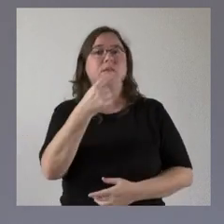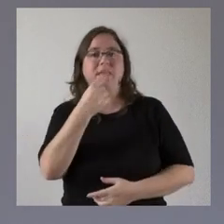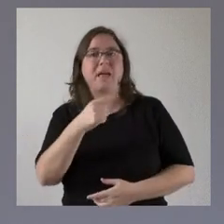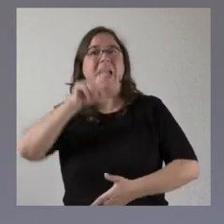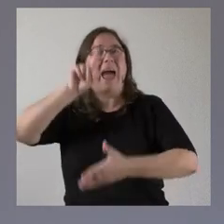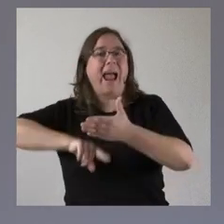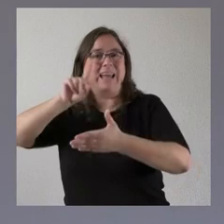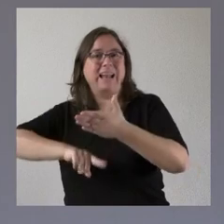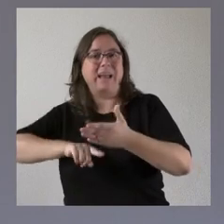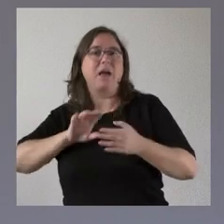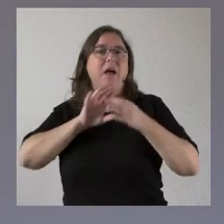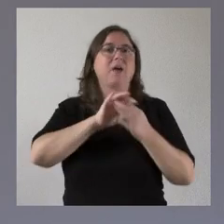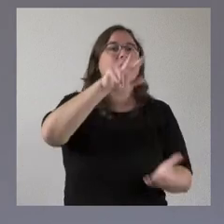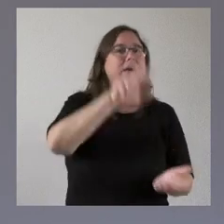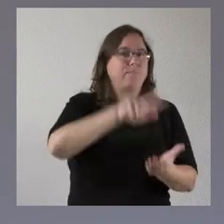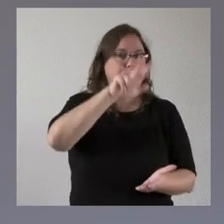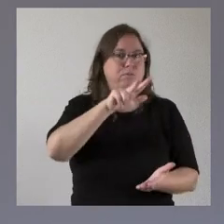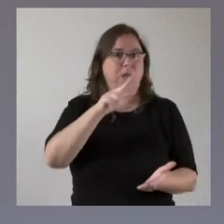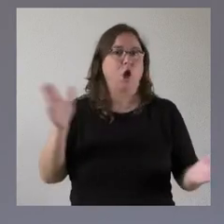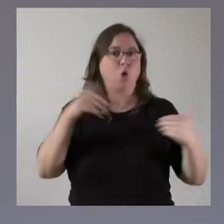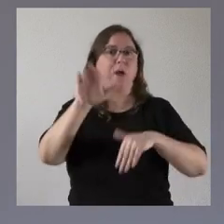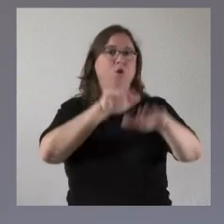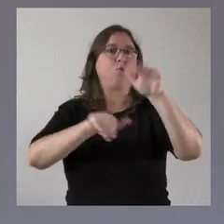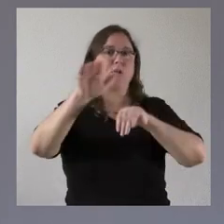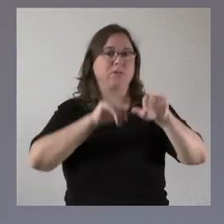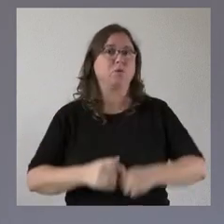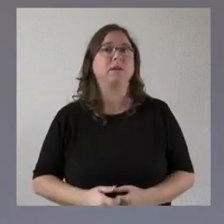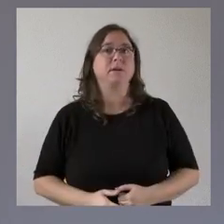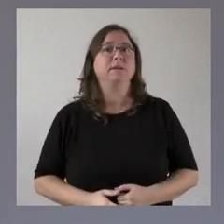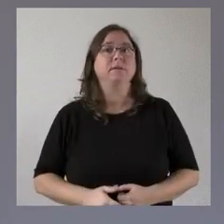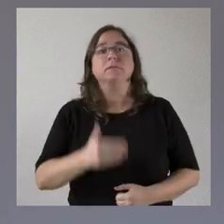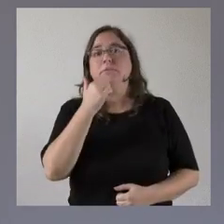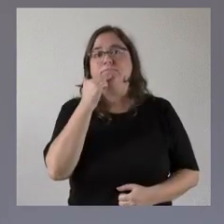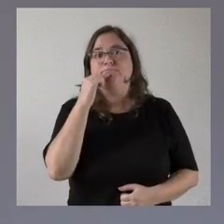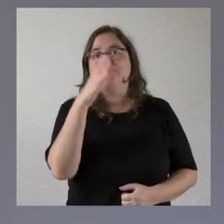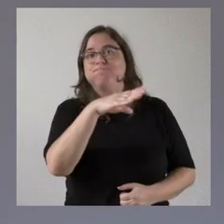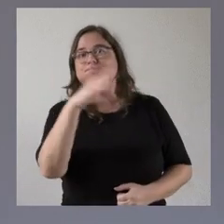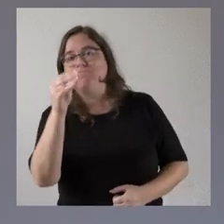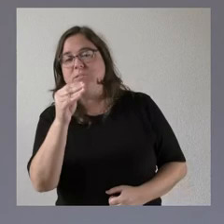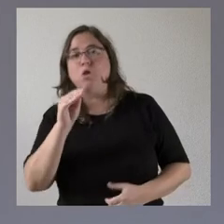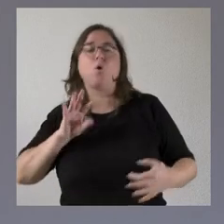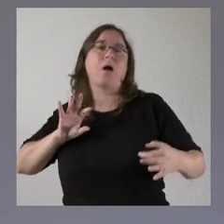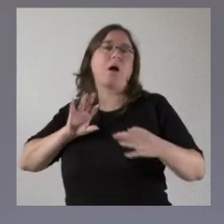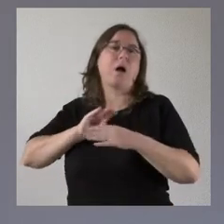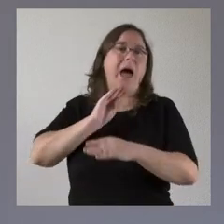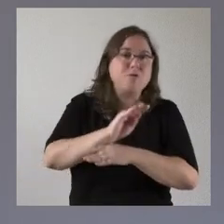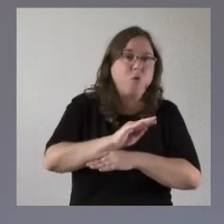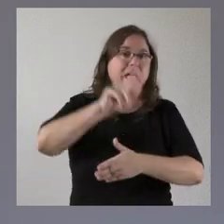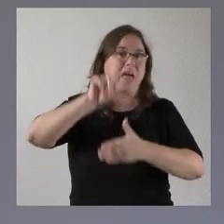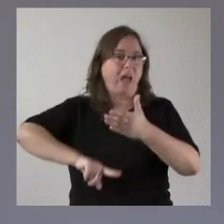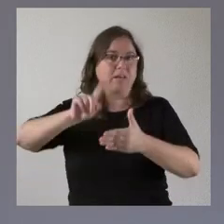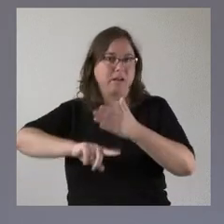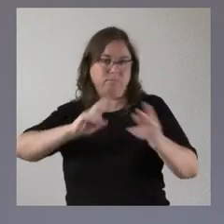porque las ayudas hipotecarias no llevan convocatoria entonces entendemos que las ayudas alquiler se resolverán